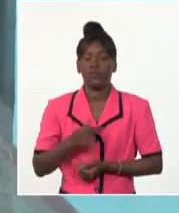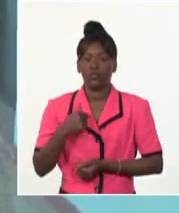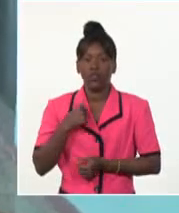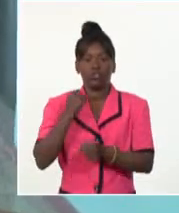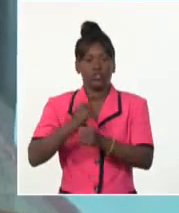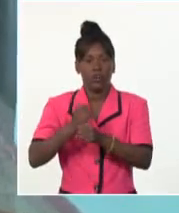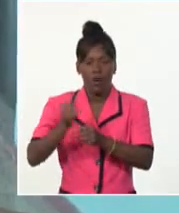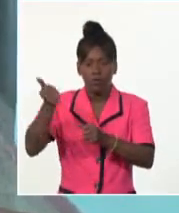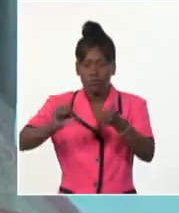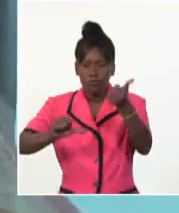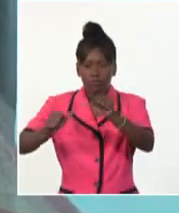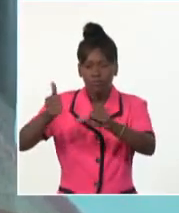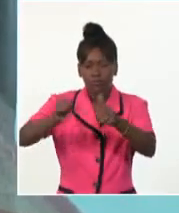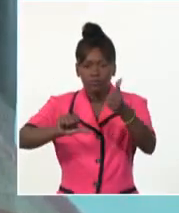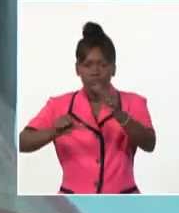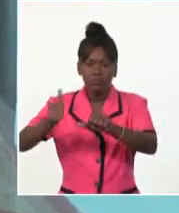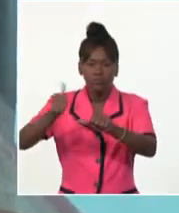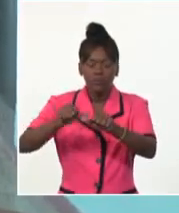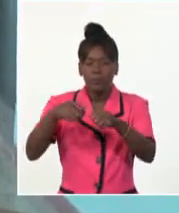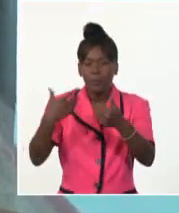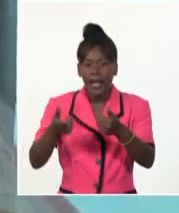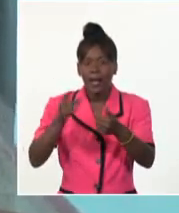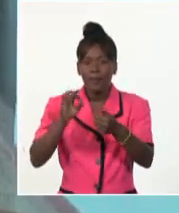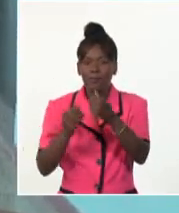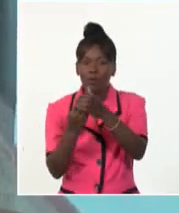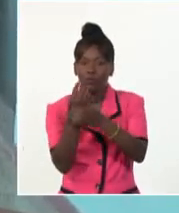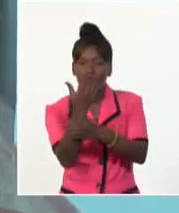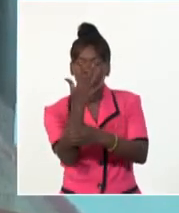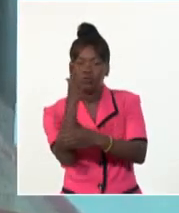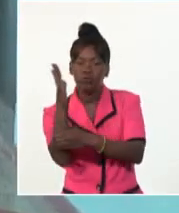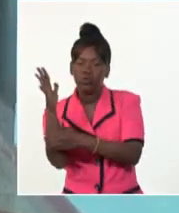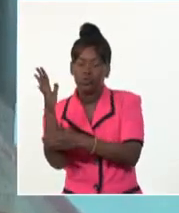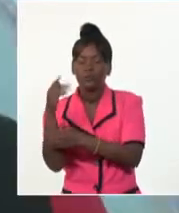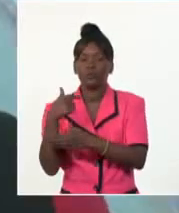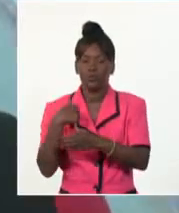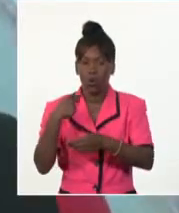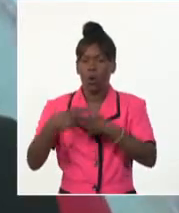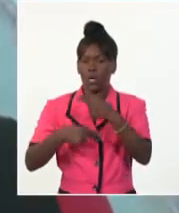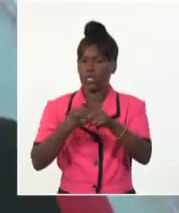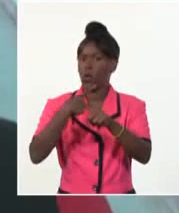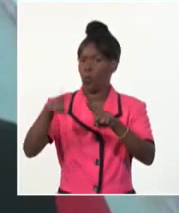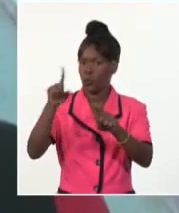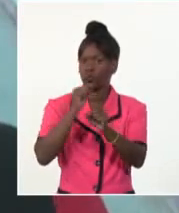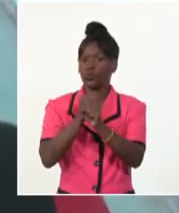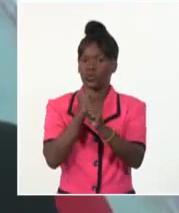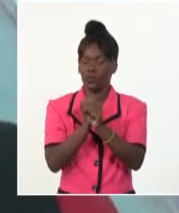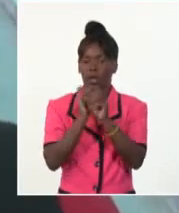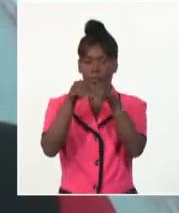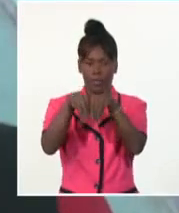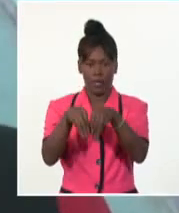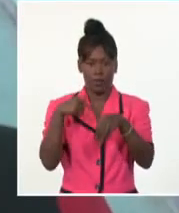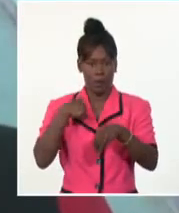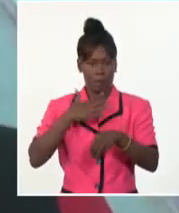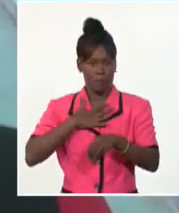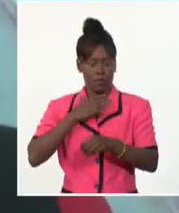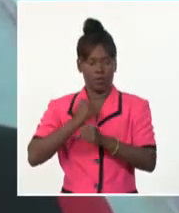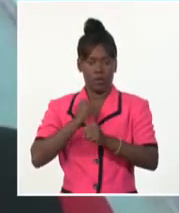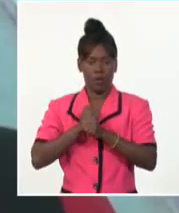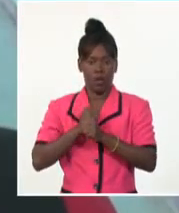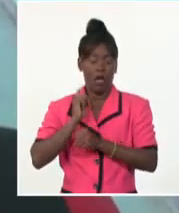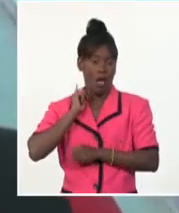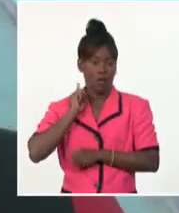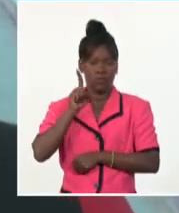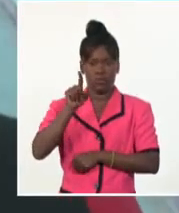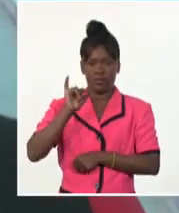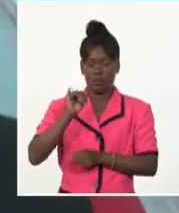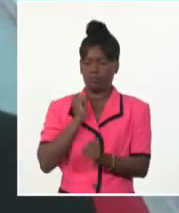biológicos, plaguicidas y dentro de otras tareas más y funciones que cumplimos. Llevo 16 años laborando aquí y me